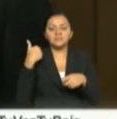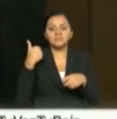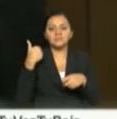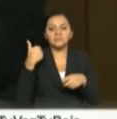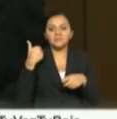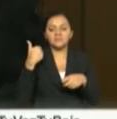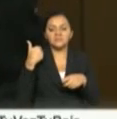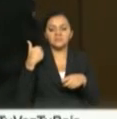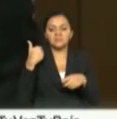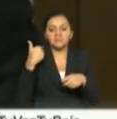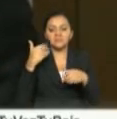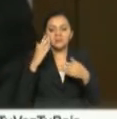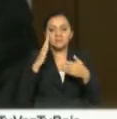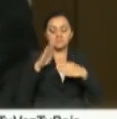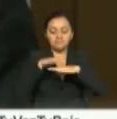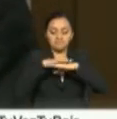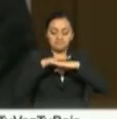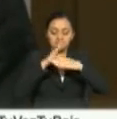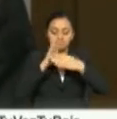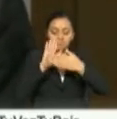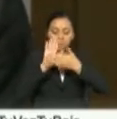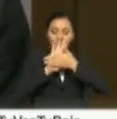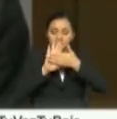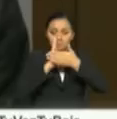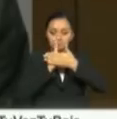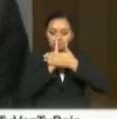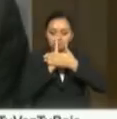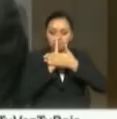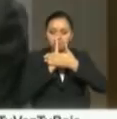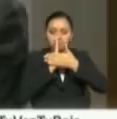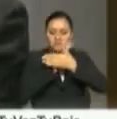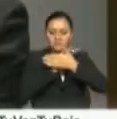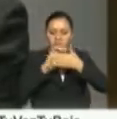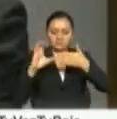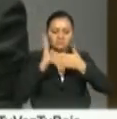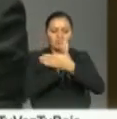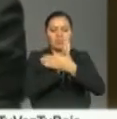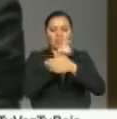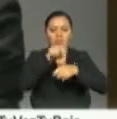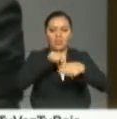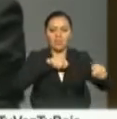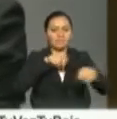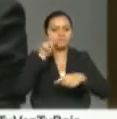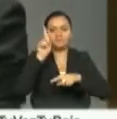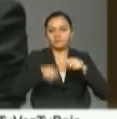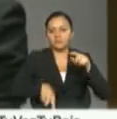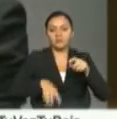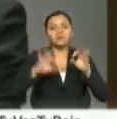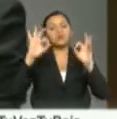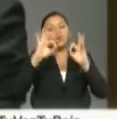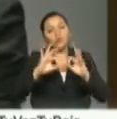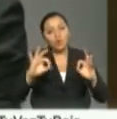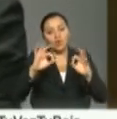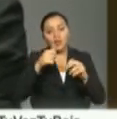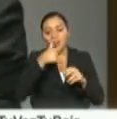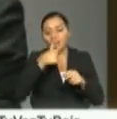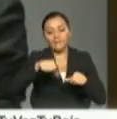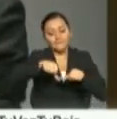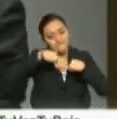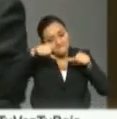mitad de su superficie tampoco pueden ser canjeados, como por ejemplo esto, parchar, como se dice, un